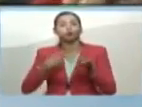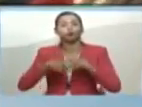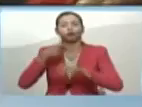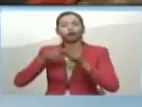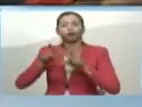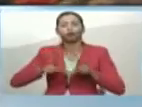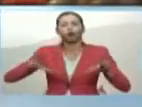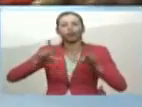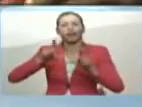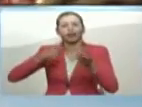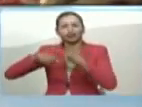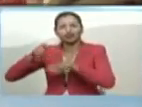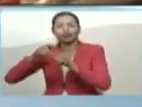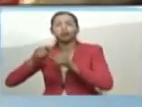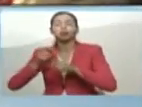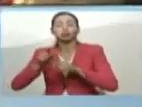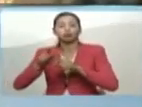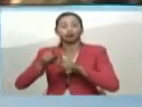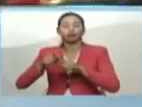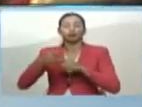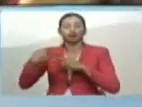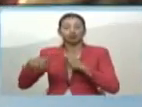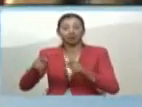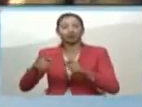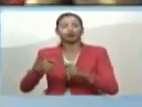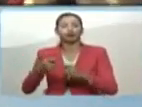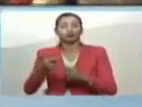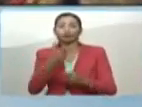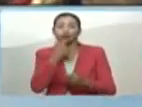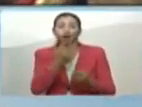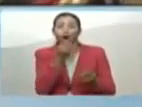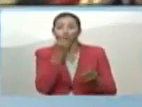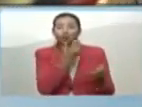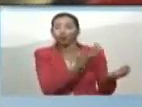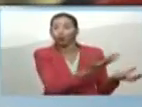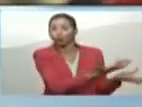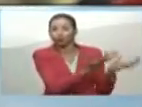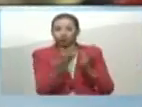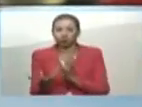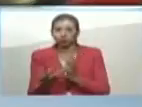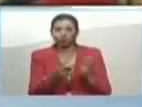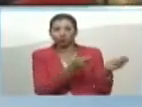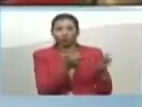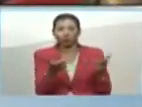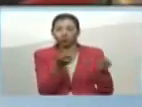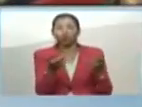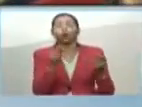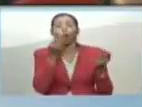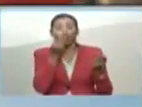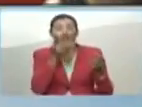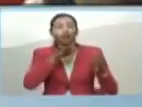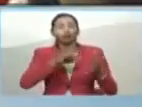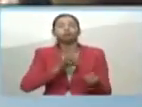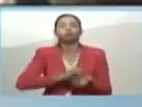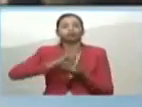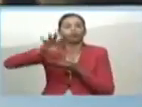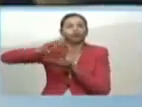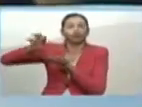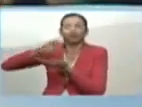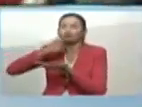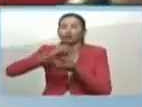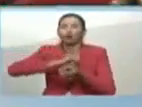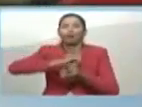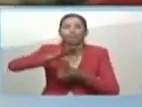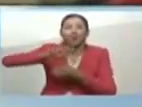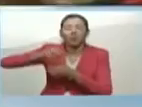comunales para avanzar en la distribución de los alimentos desde el Poder Popular, ya que tenemos experiencia en los